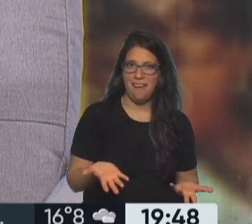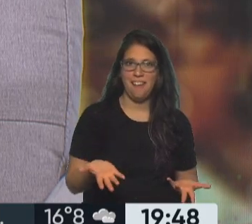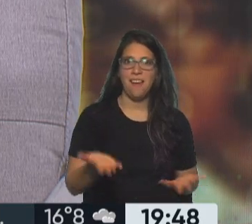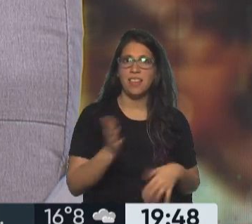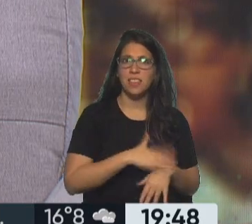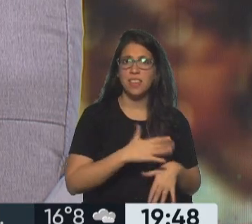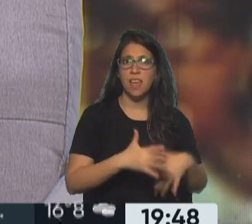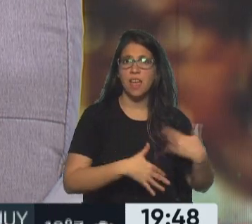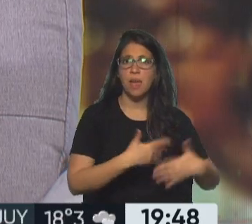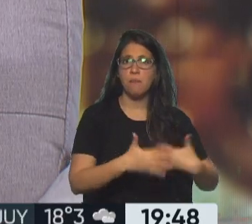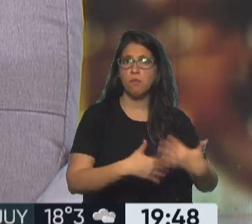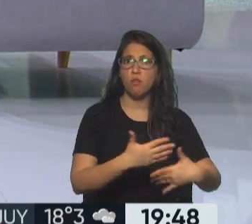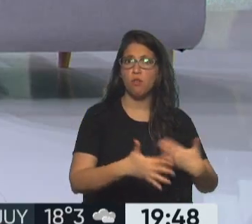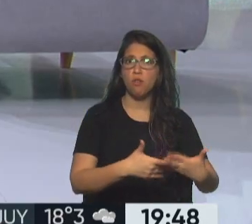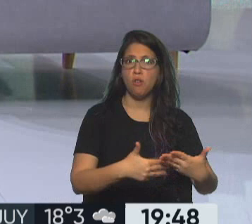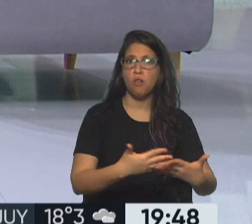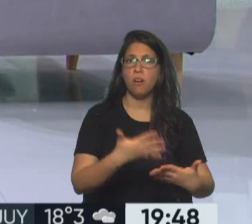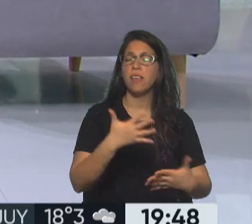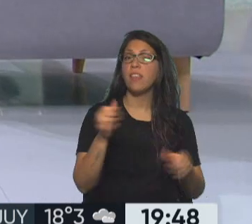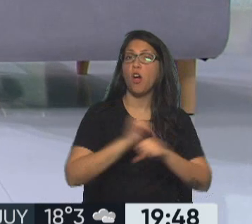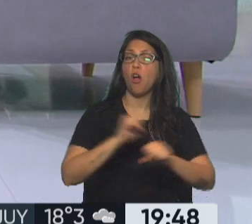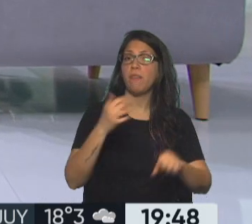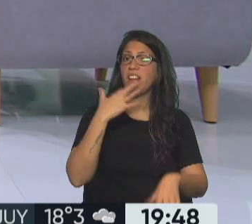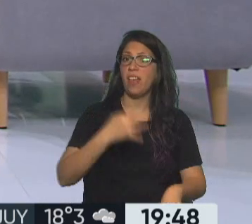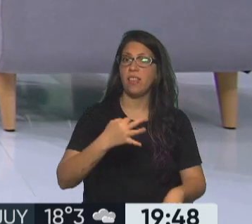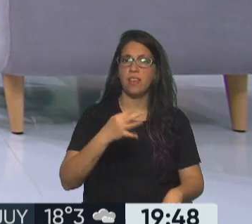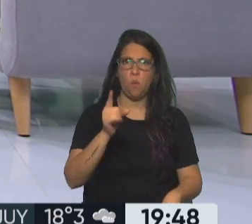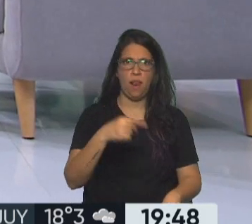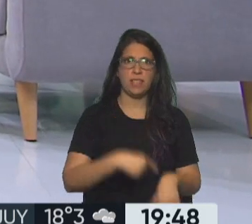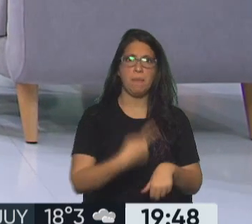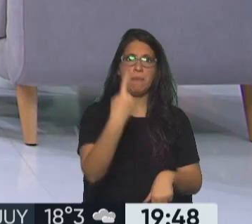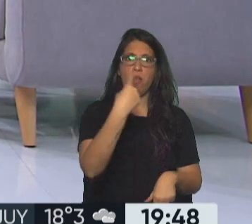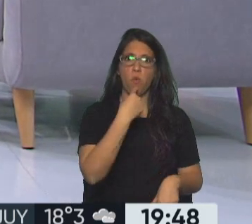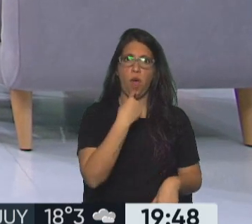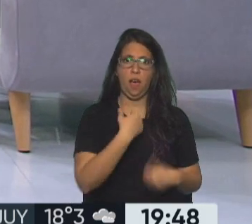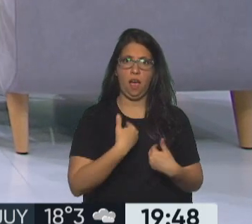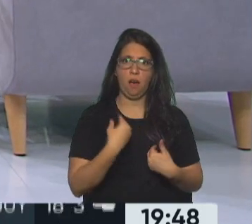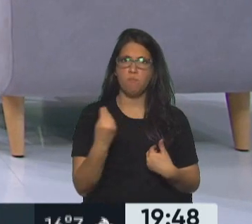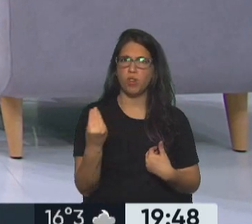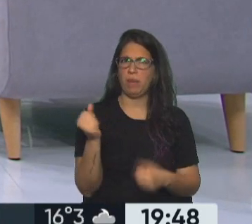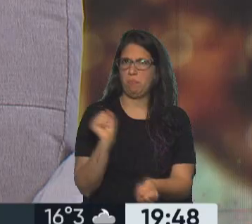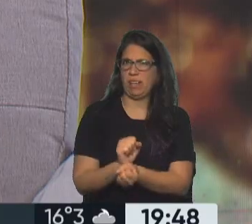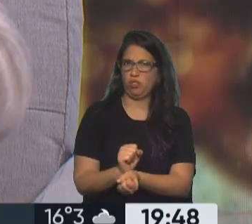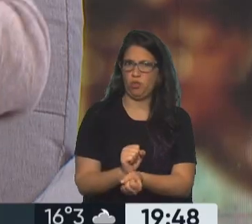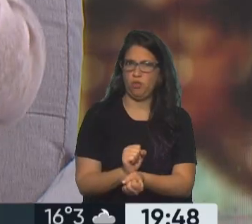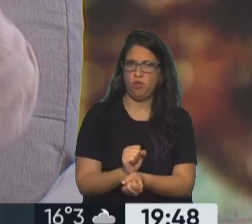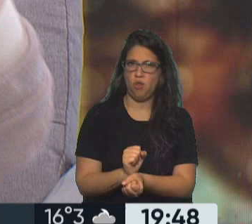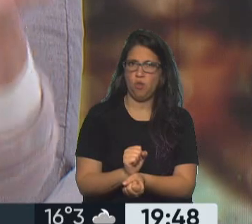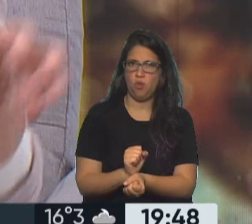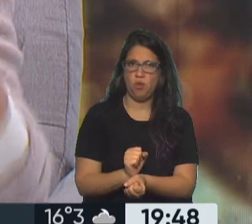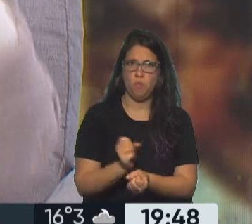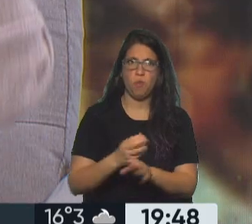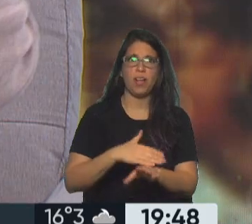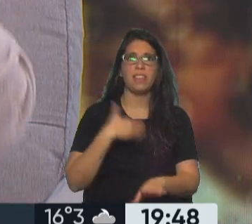que pasó el tiempo, Y de que pasaron pronto los la años... verdad. Claro, bueno, ahí igual es la primera pregunta, bueno, pero ¿por qué está preso, no? Y bueno, porque hace